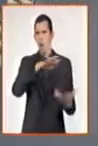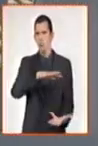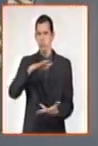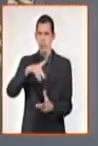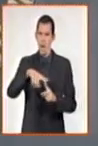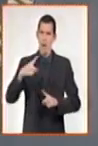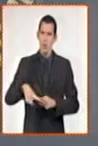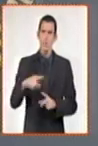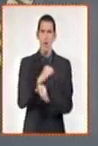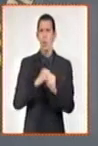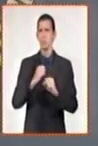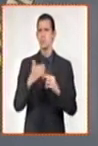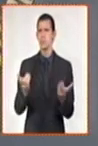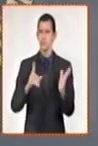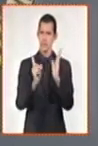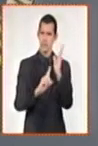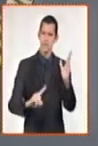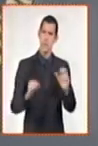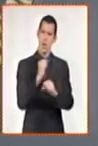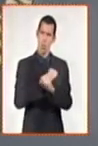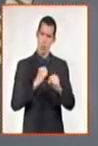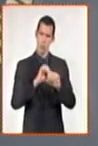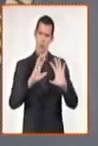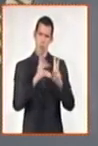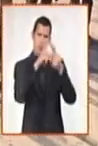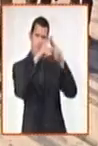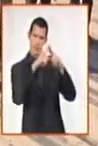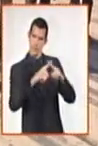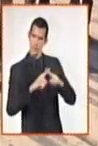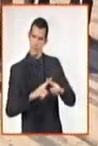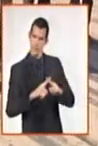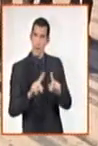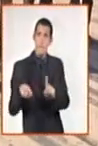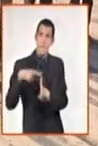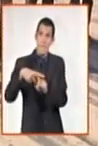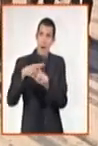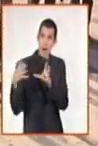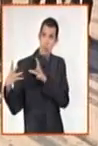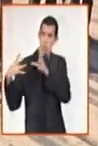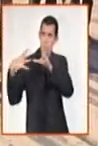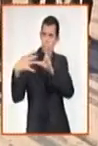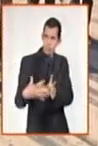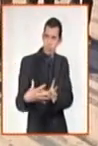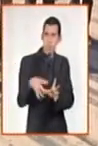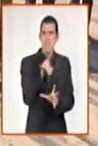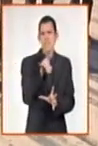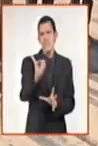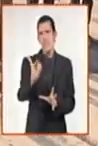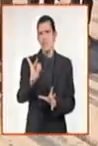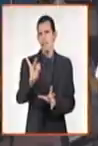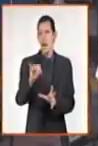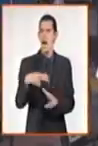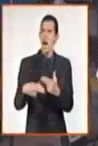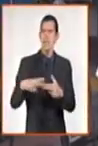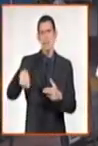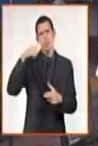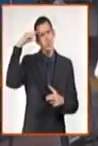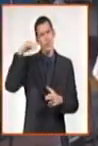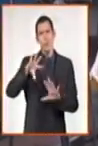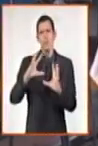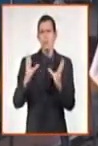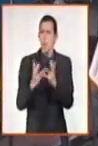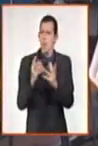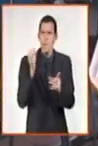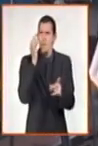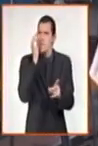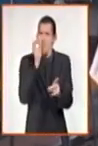de material para redes eléctricas. Junto a la ayuda, arribaron 17 técnicos y especialistas en generación y energía que apoyan